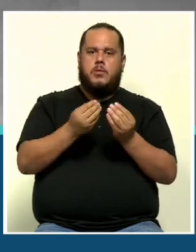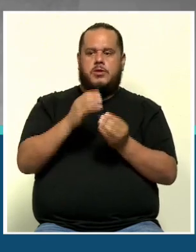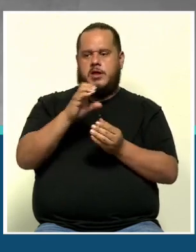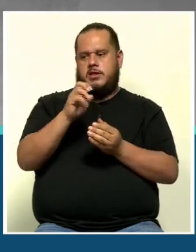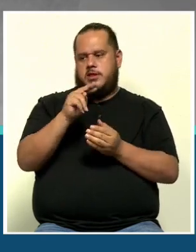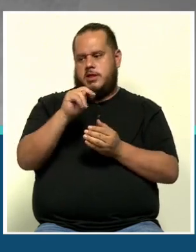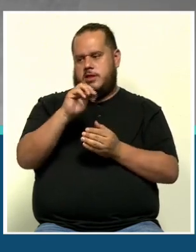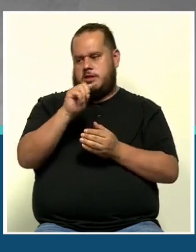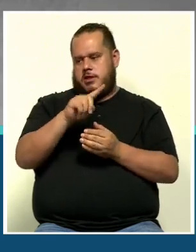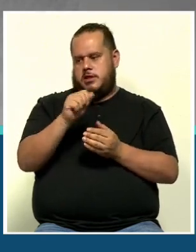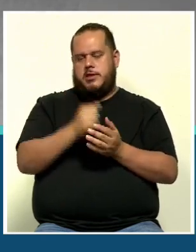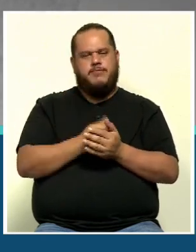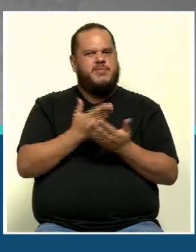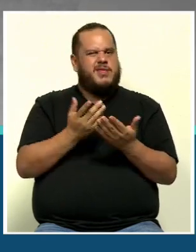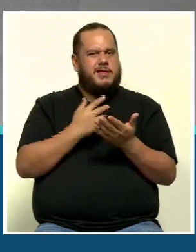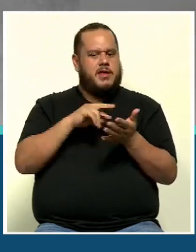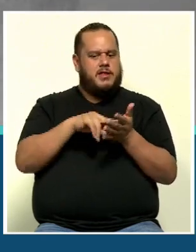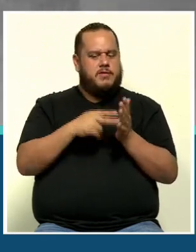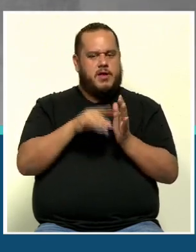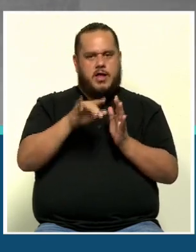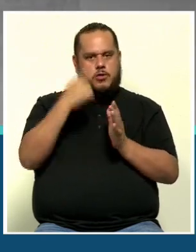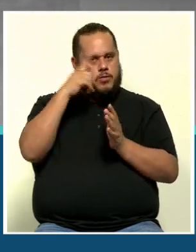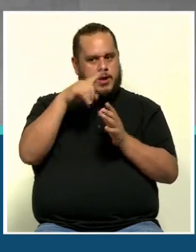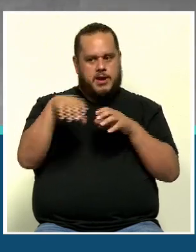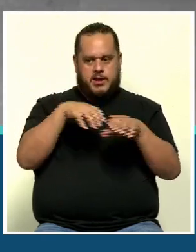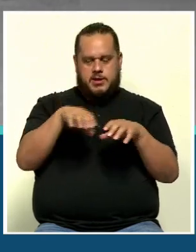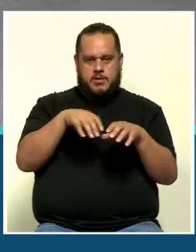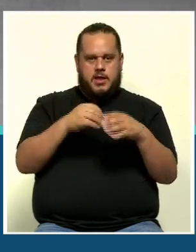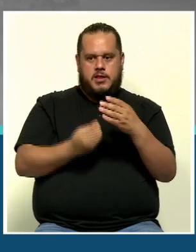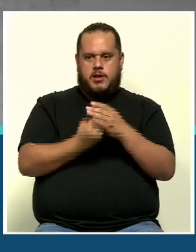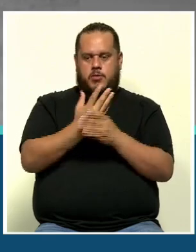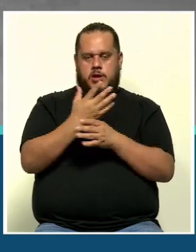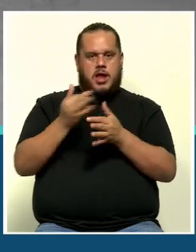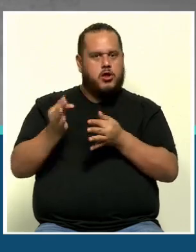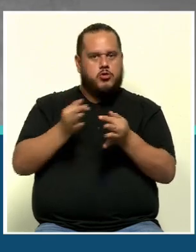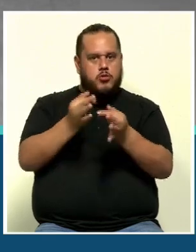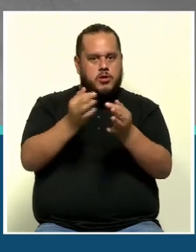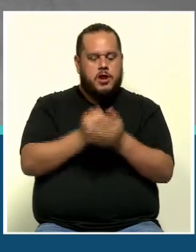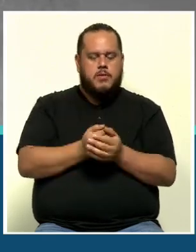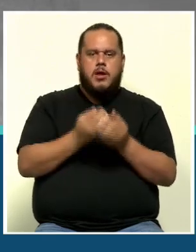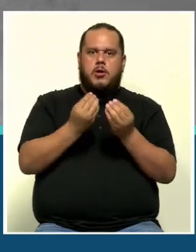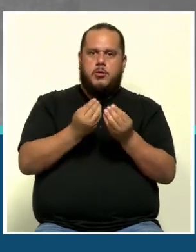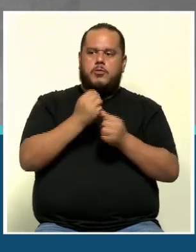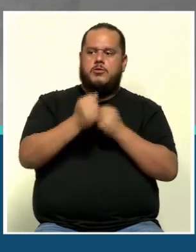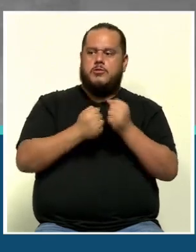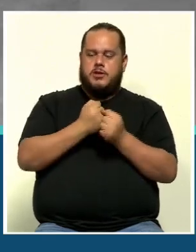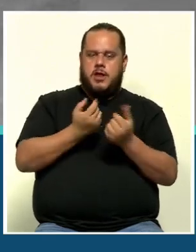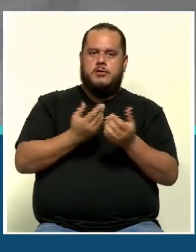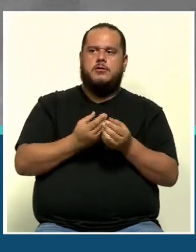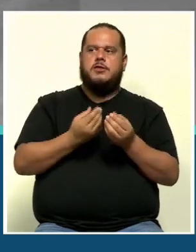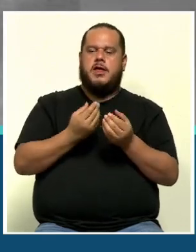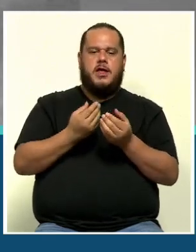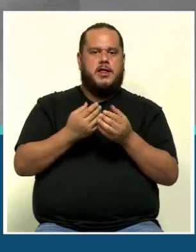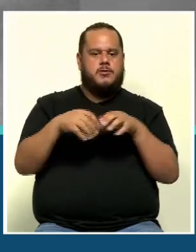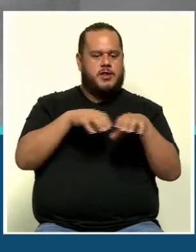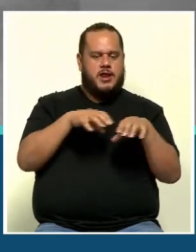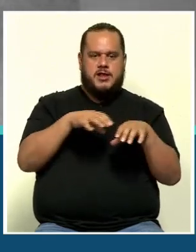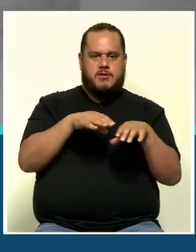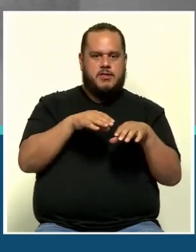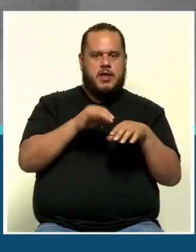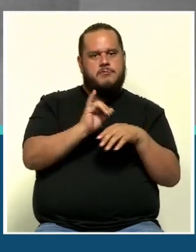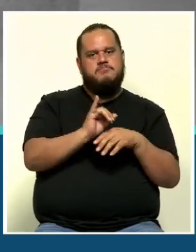Cyril, ¿qué representa esto para la actividad del volcán Turrialba? Un volcán que durante muchos años, fueron bastantes años donde la actividad era